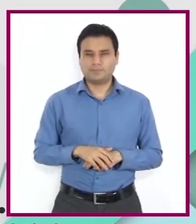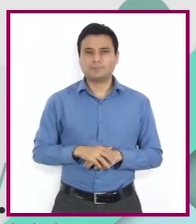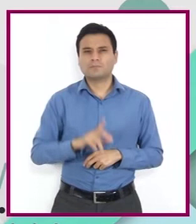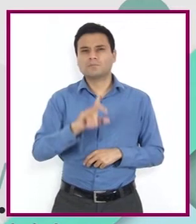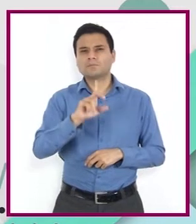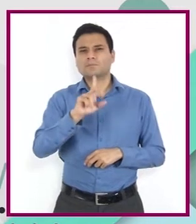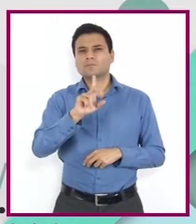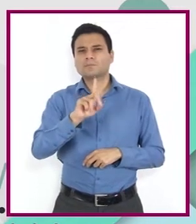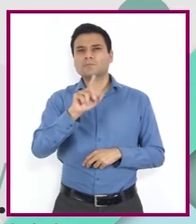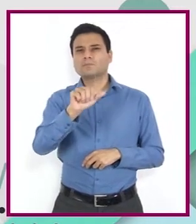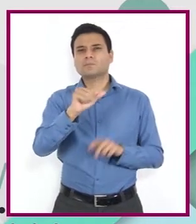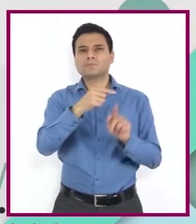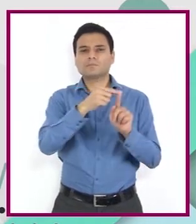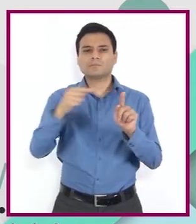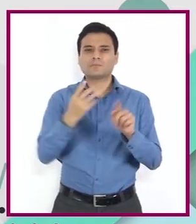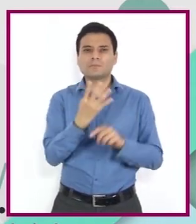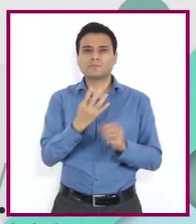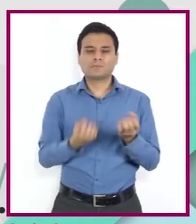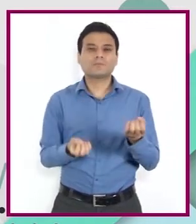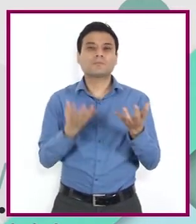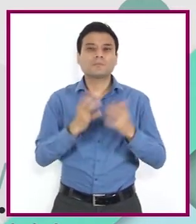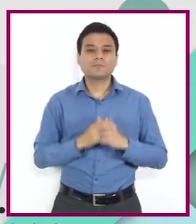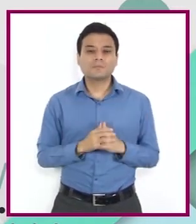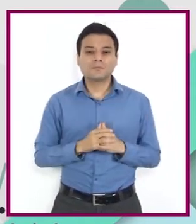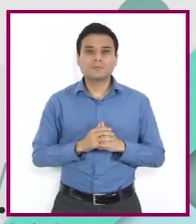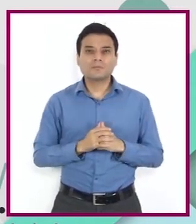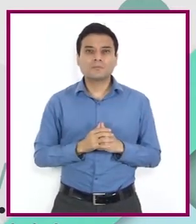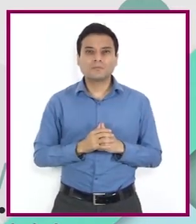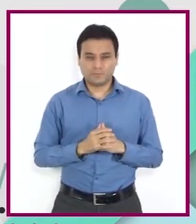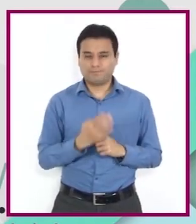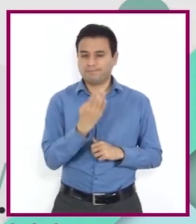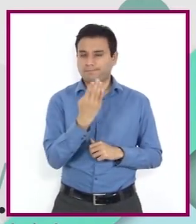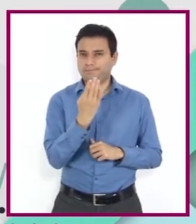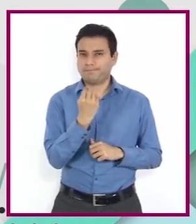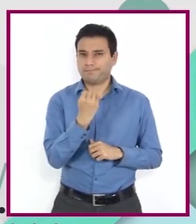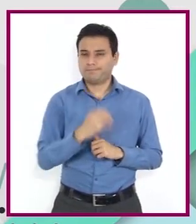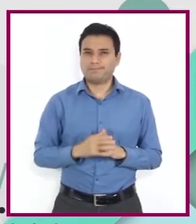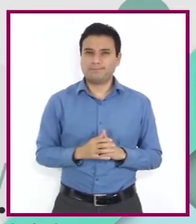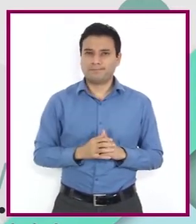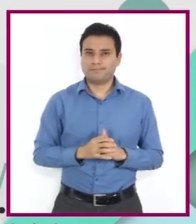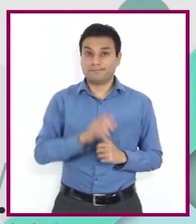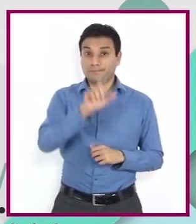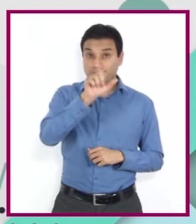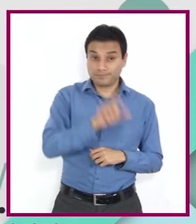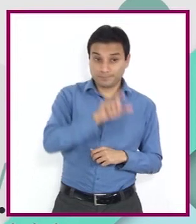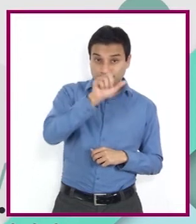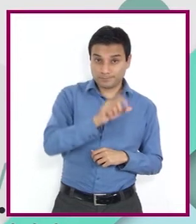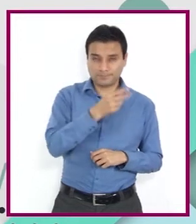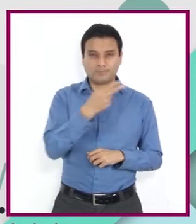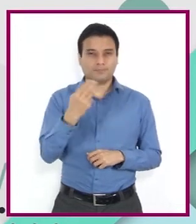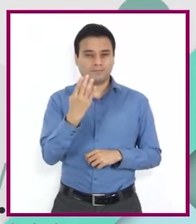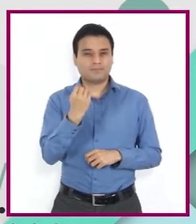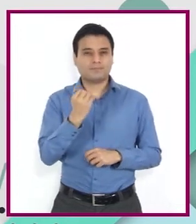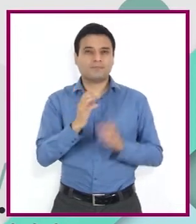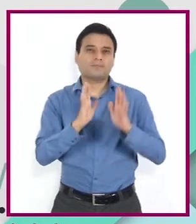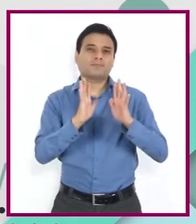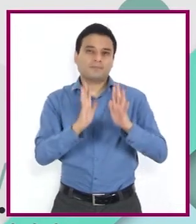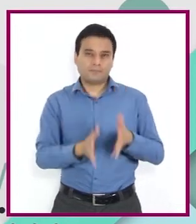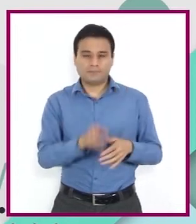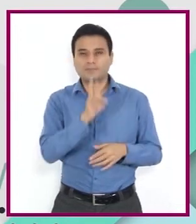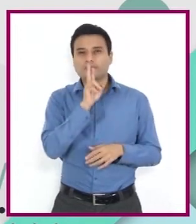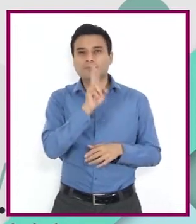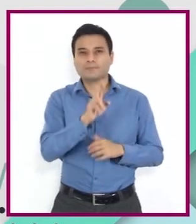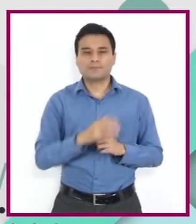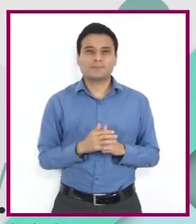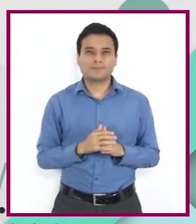calcular el valor de X y obtenemos que X es igual a 9. Con este valor calculado, podemos responder la pregunta